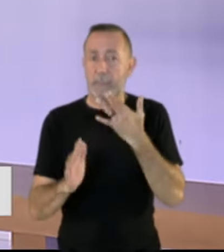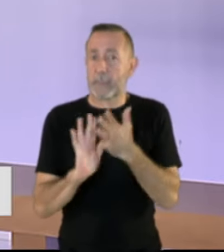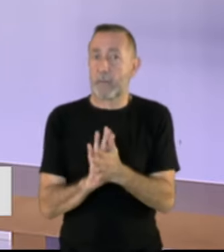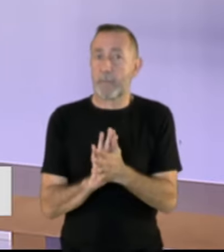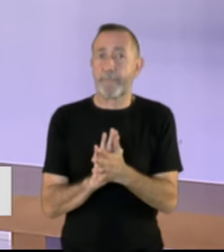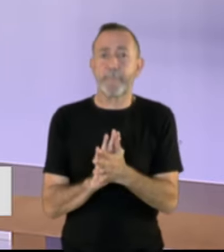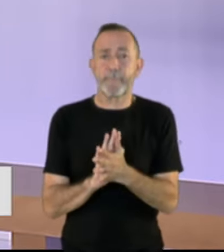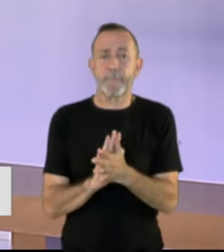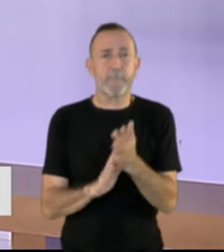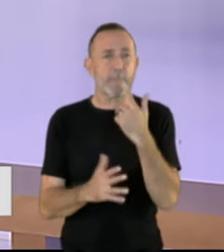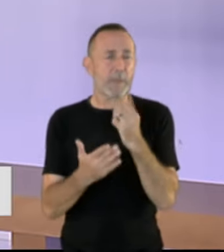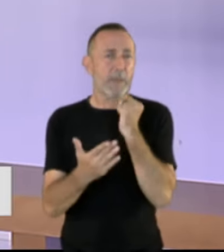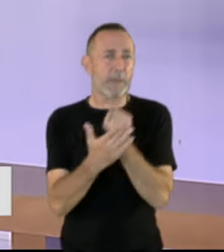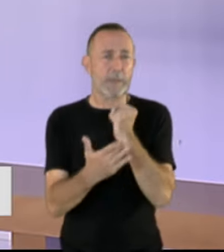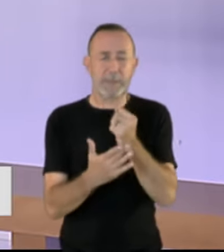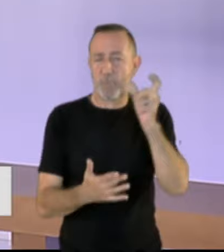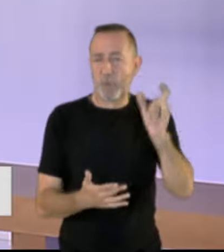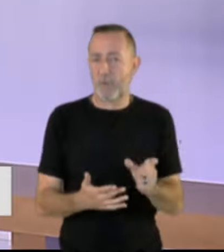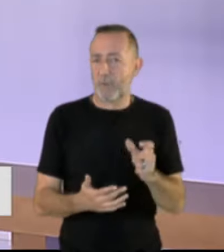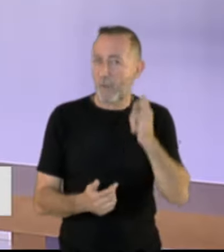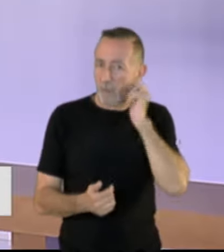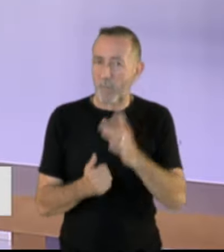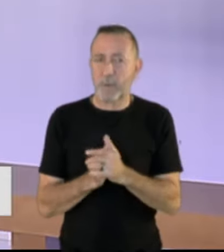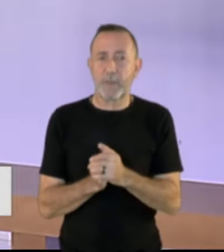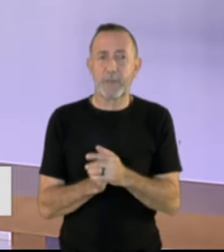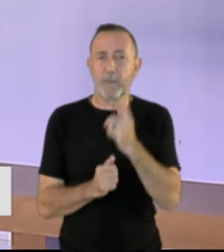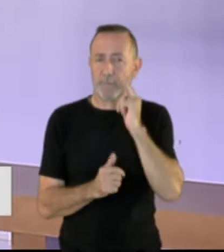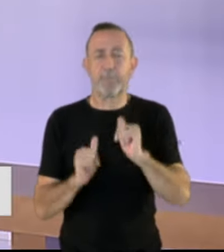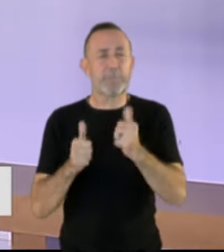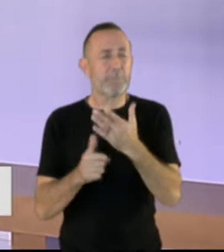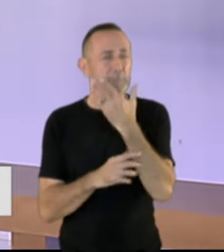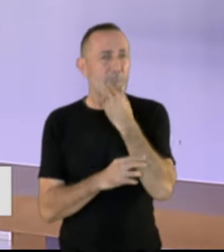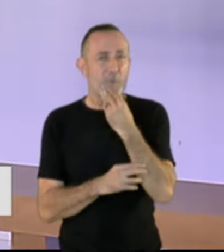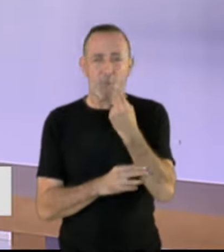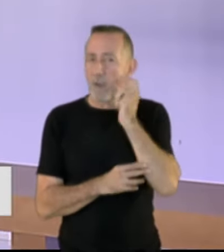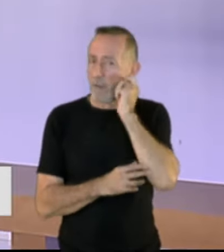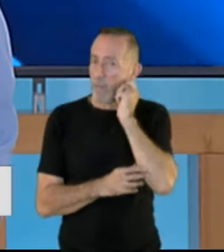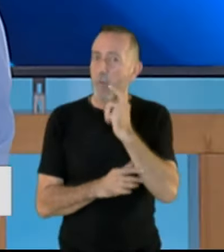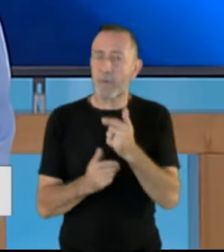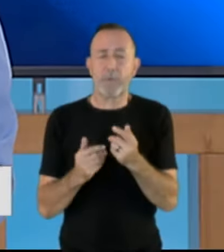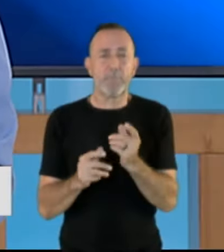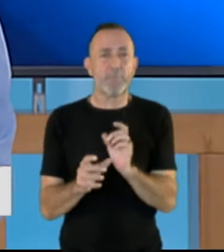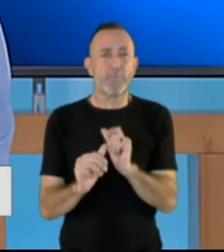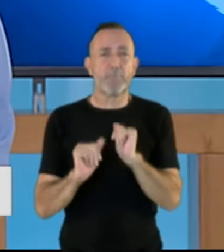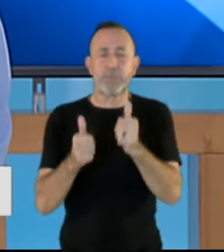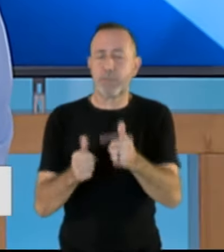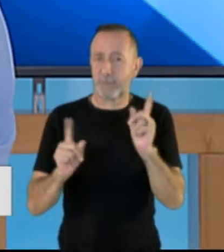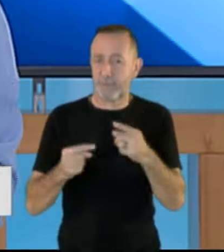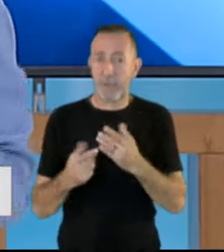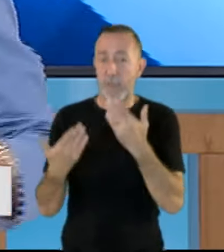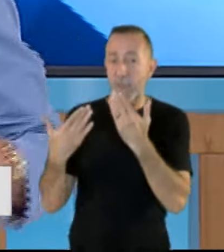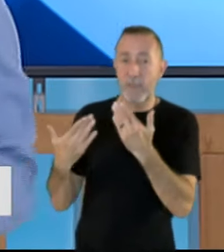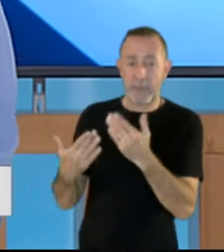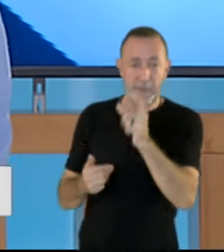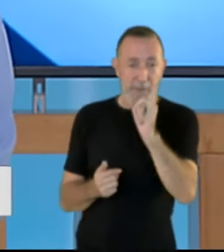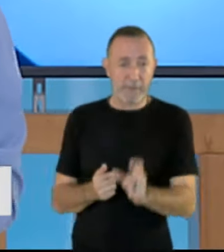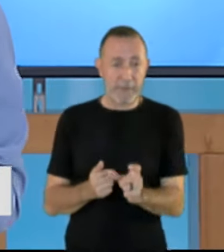sino decir que qué bonito de decir de que una mujer está dentro de la historia del reggaetón pues muchas gracias Lorna por acompañarnos esta mañana Buenos días Canarias y